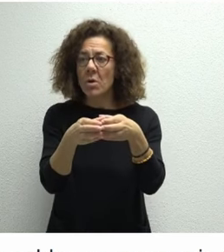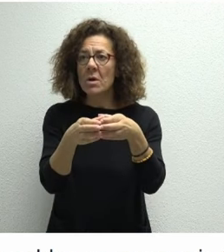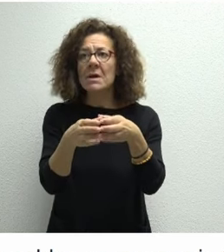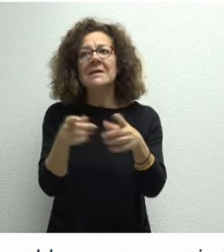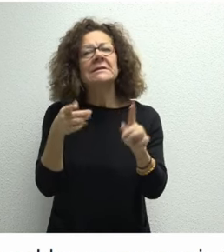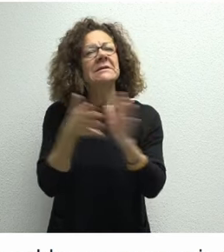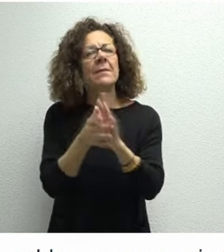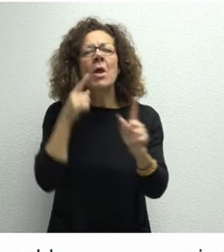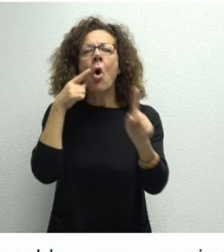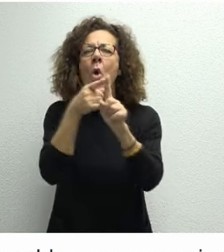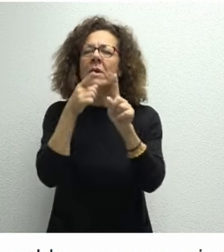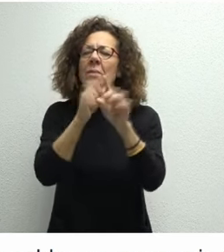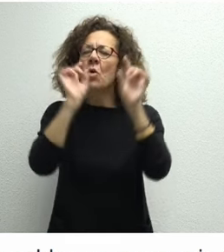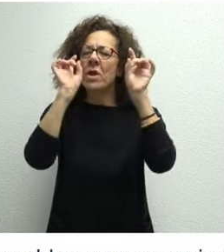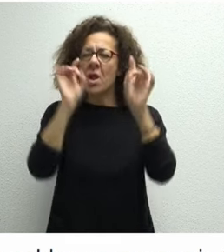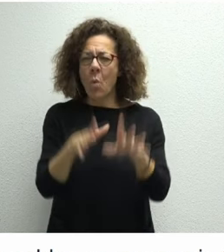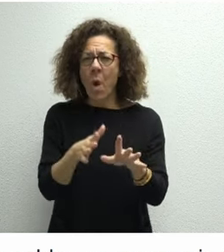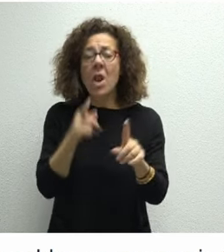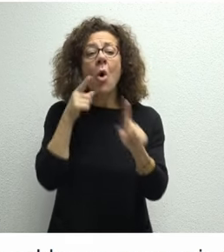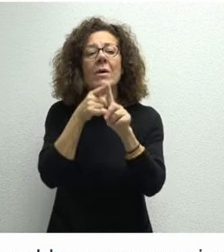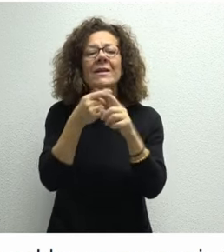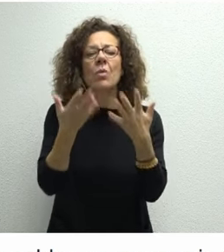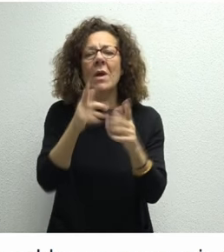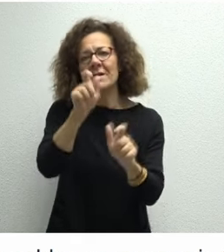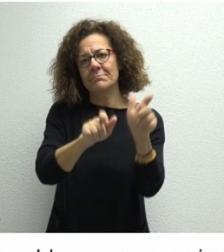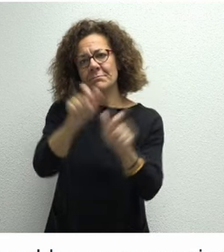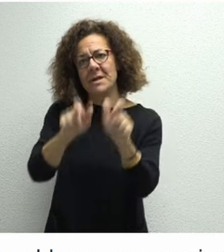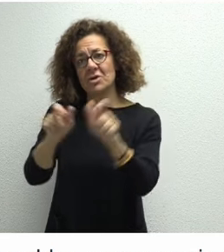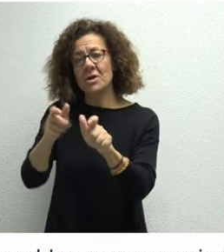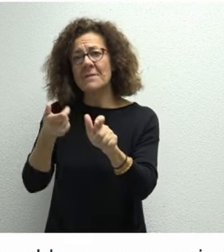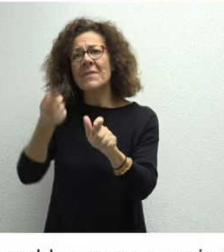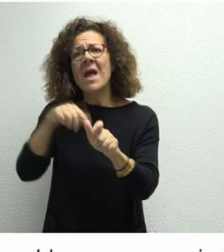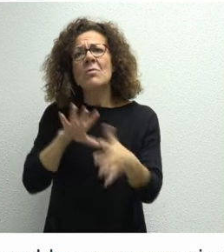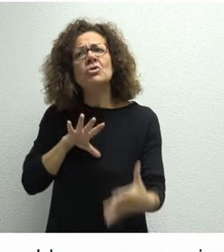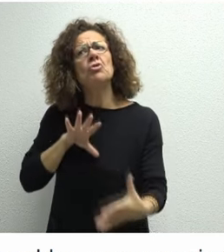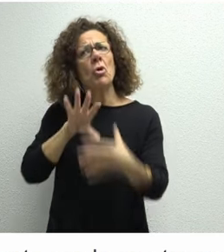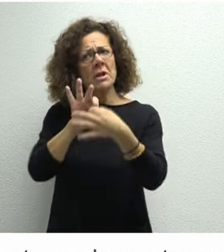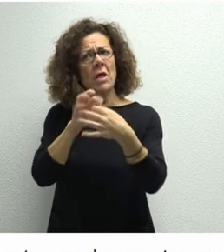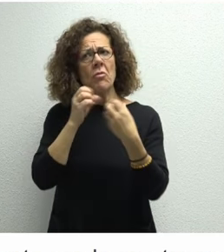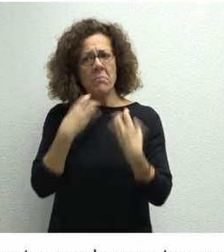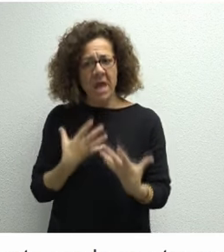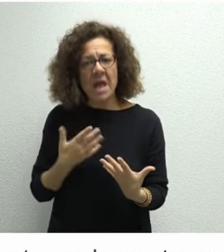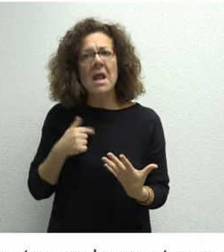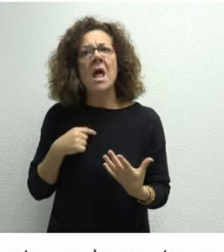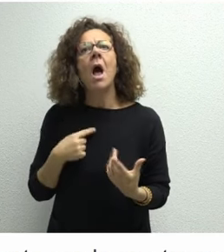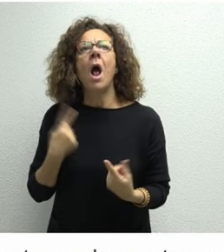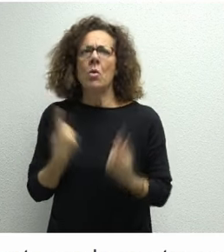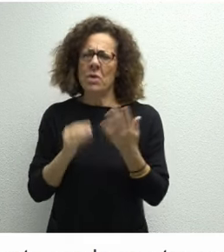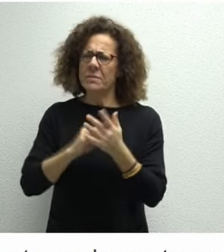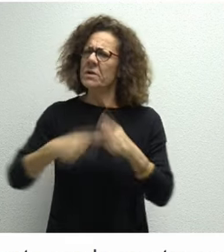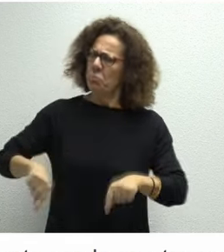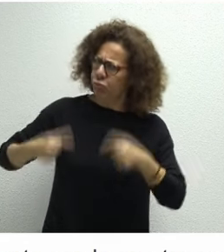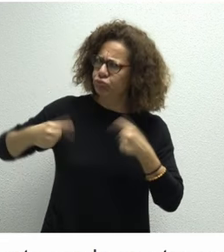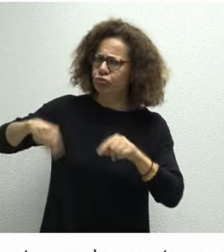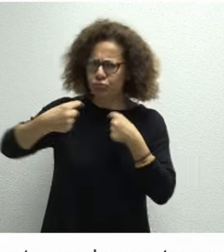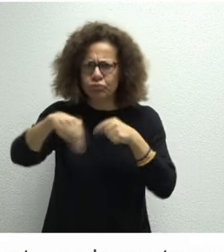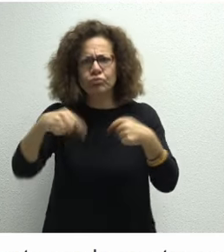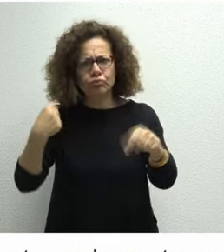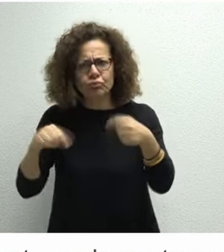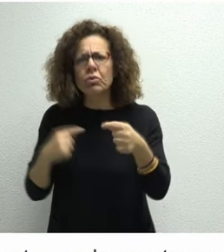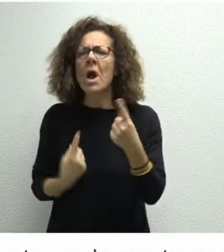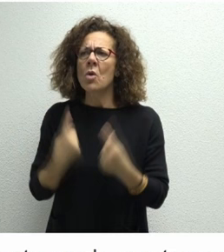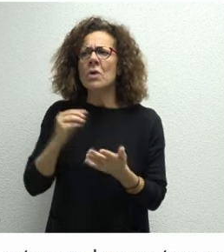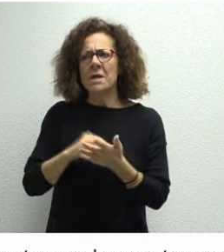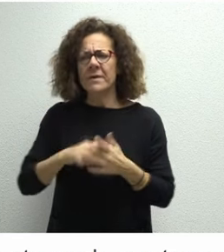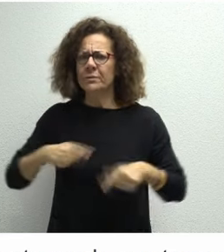el objetivo que son las personas no y hemos conectado la verdad porque hemos conectado hemos discutido también hemos tenido puntos